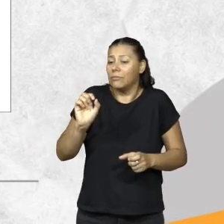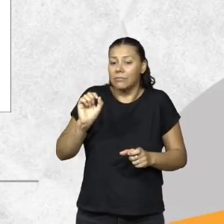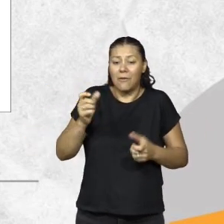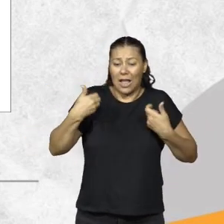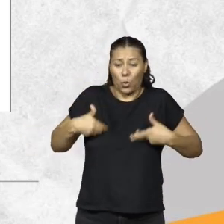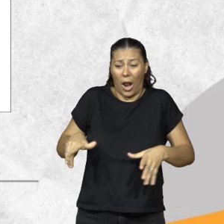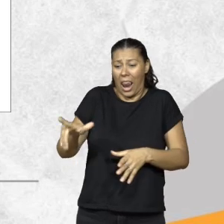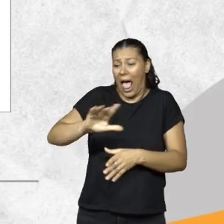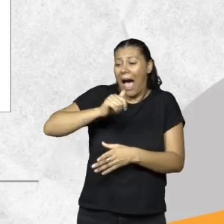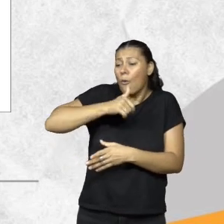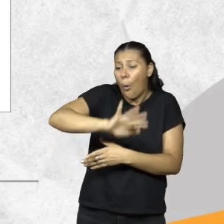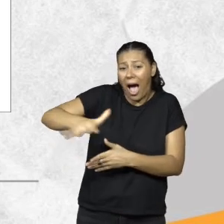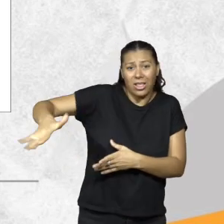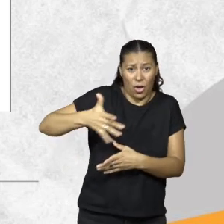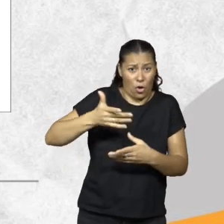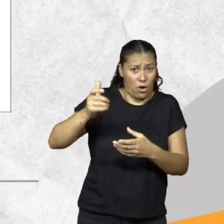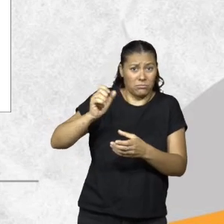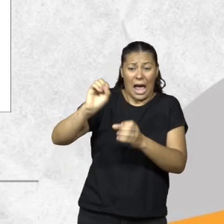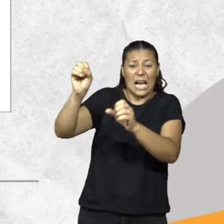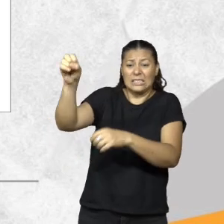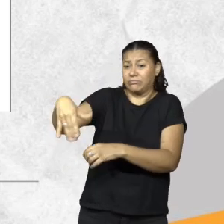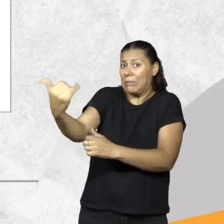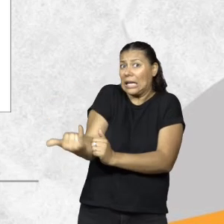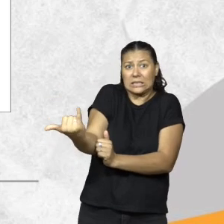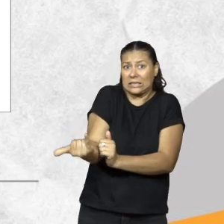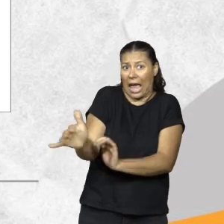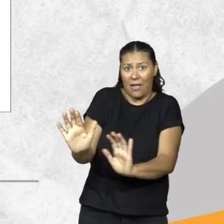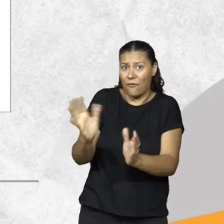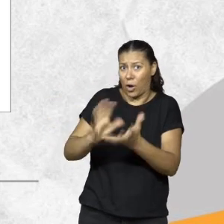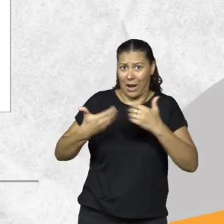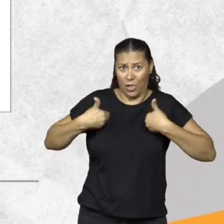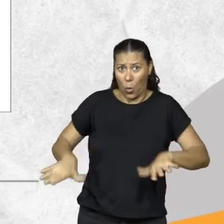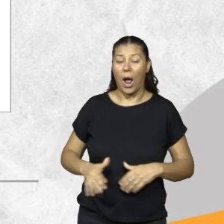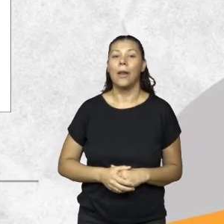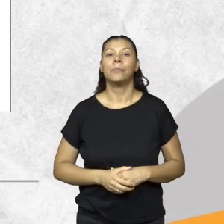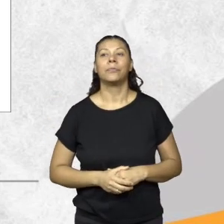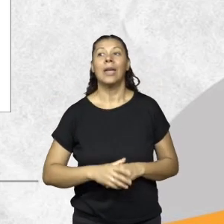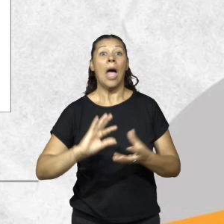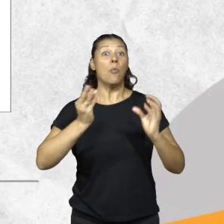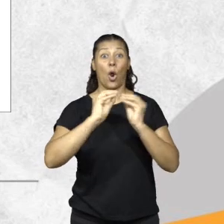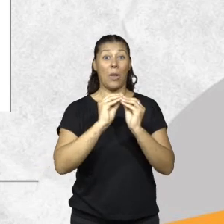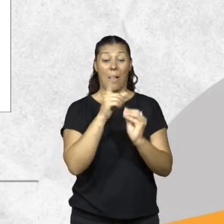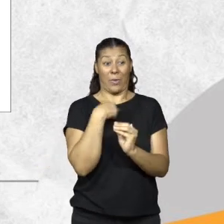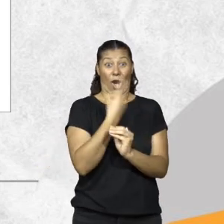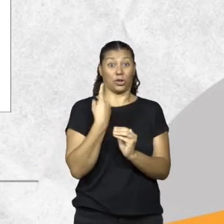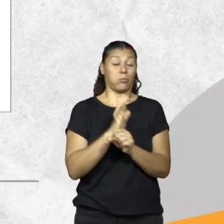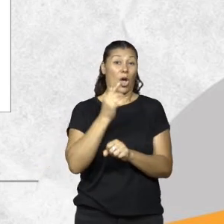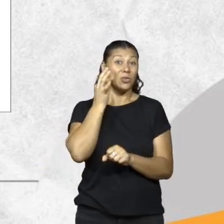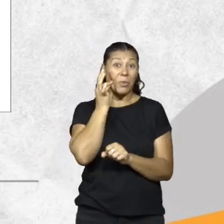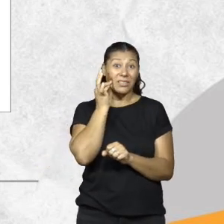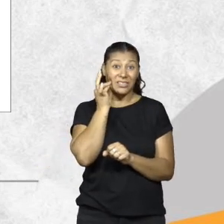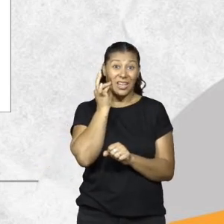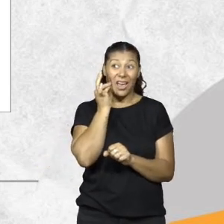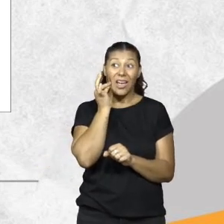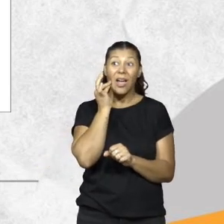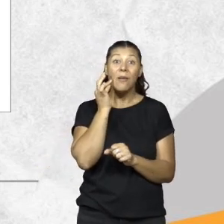acuáticos, pero el problema lo tenemos para nosotros como especie cuando hay floraciones,